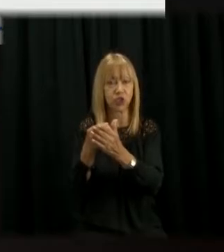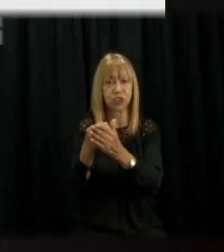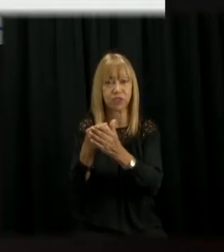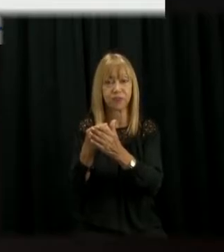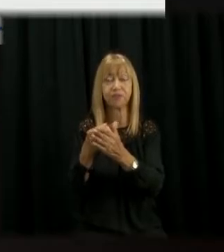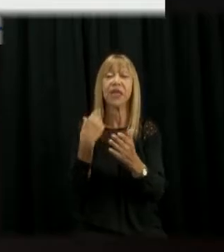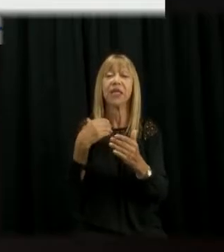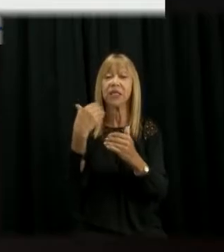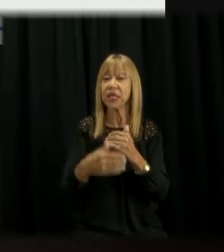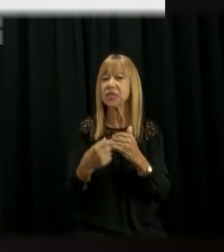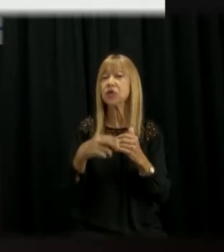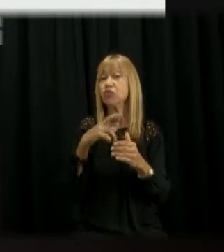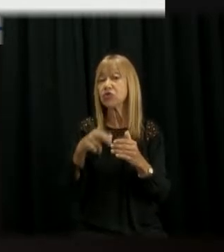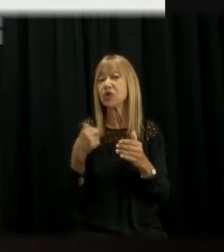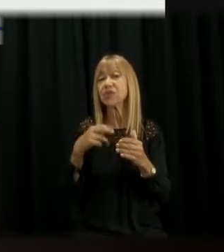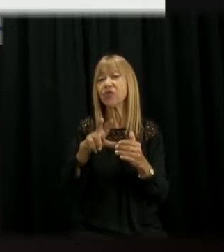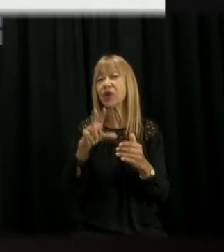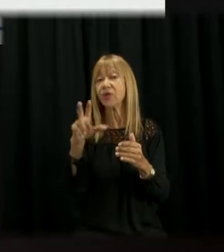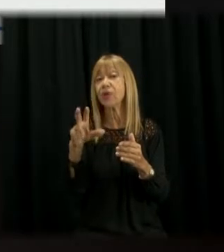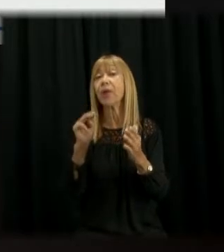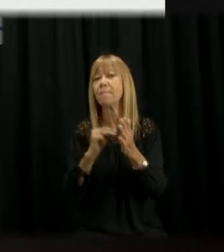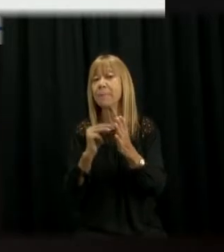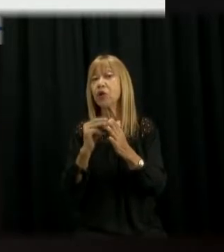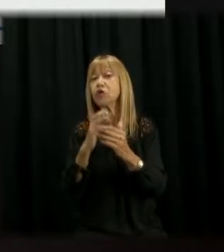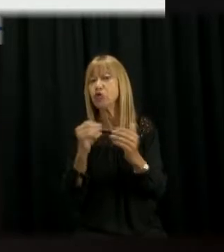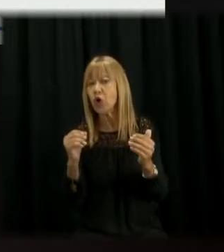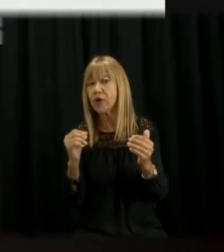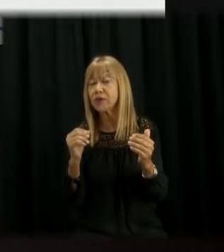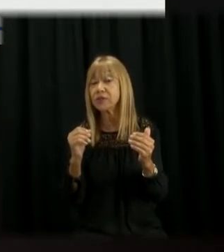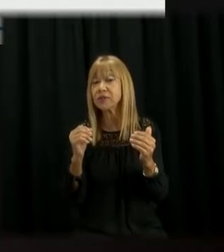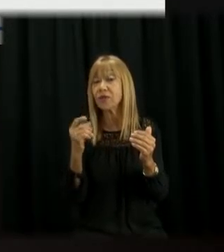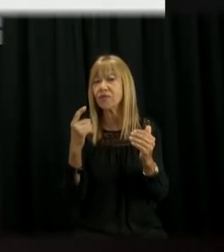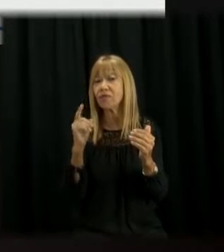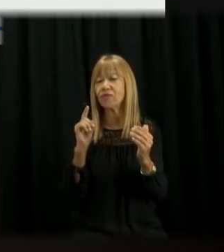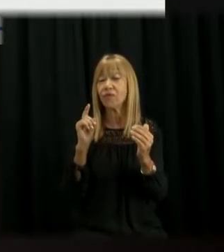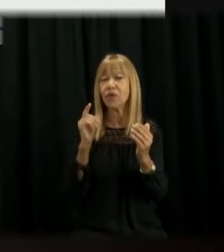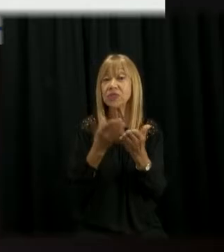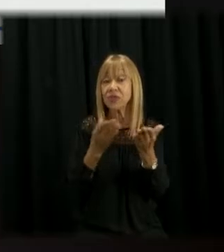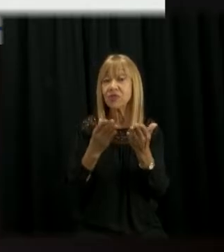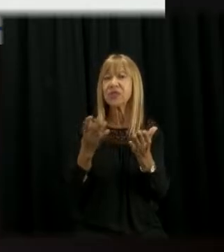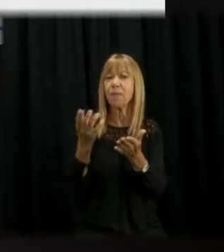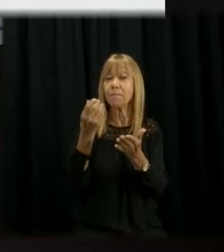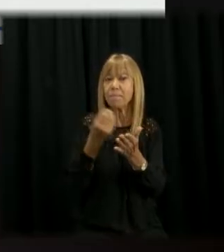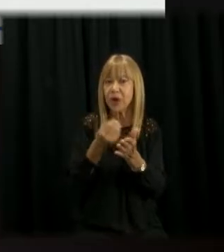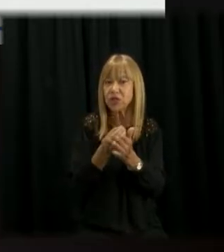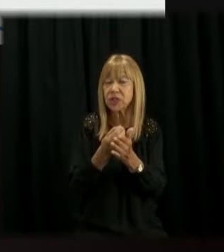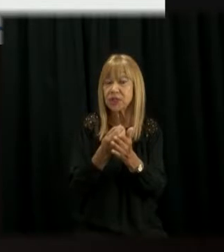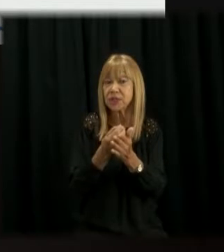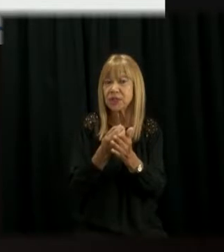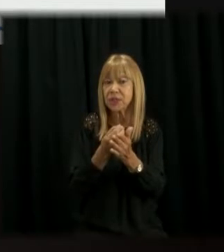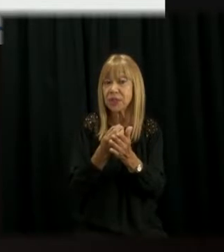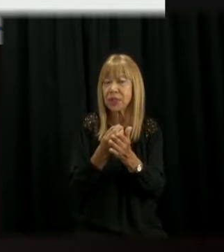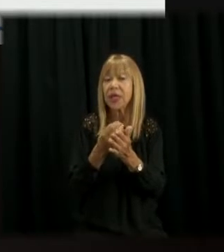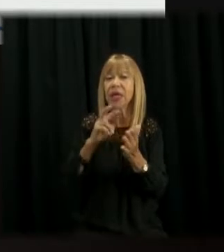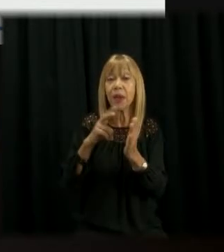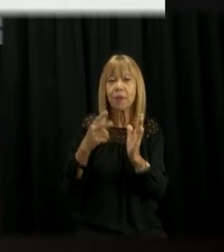reserva. El próximo déficit va a resultar en 33 millones post servicio de